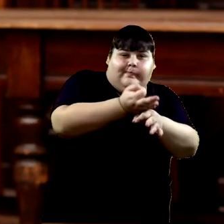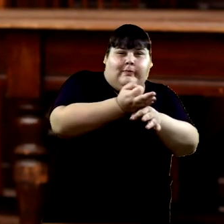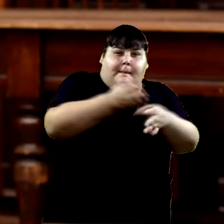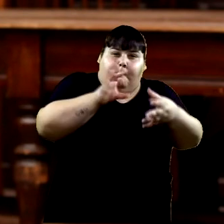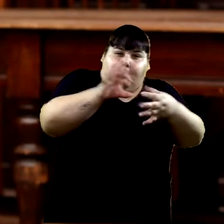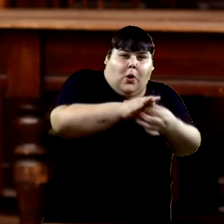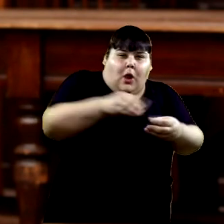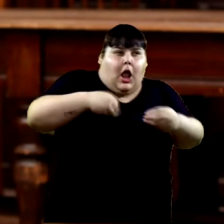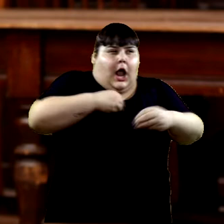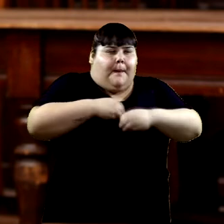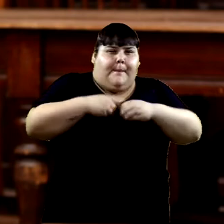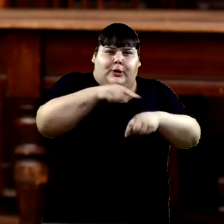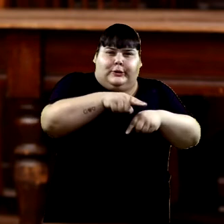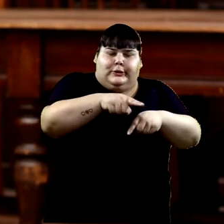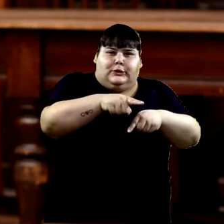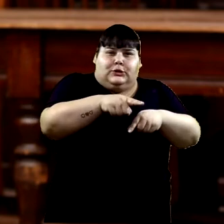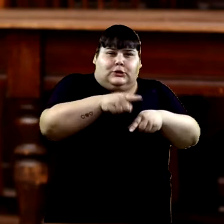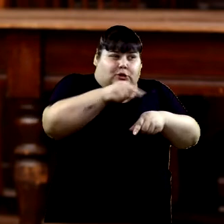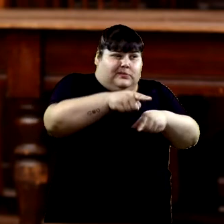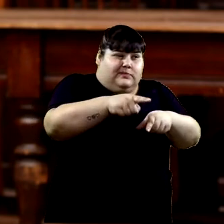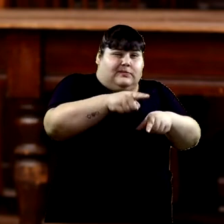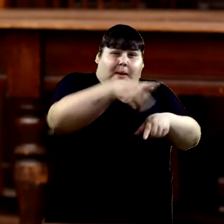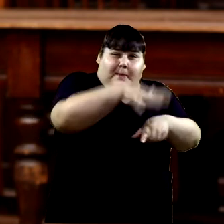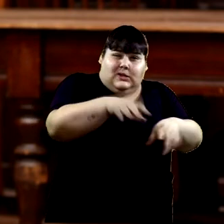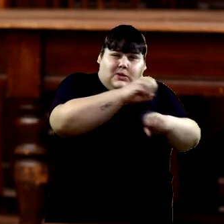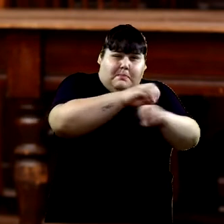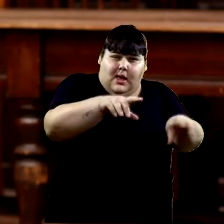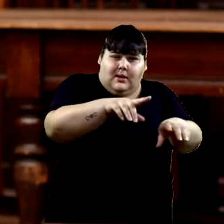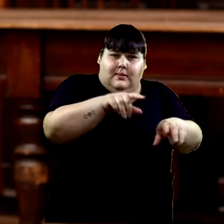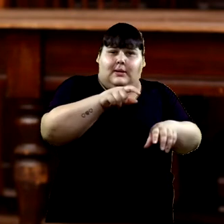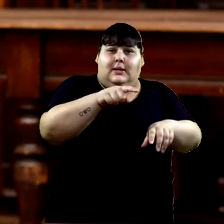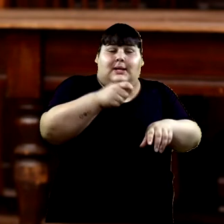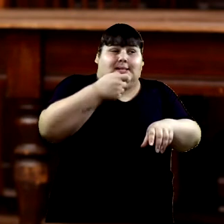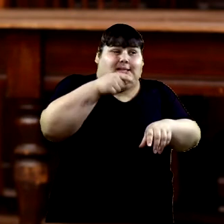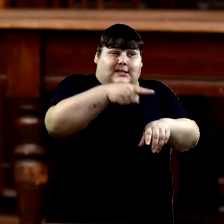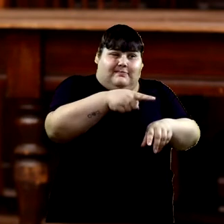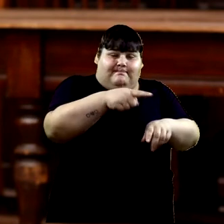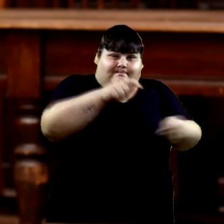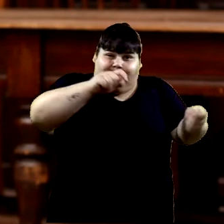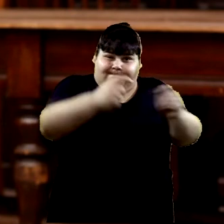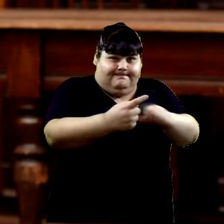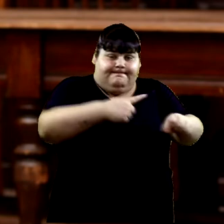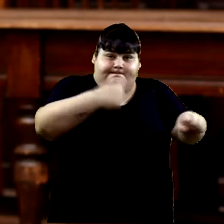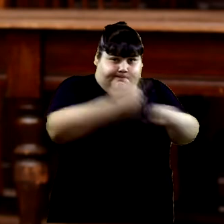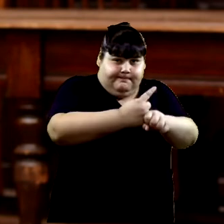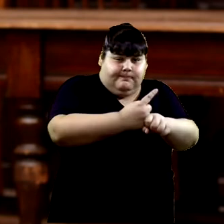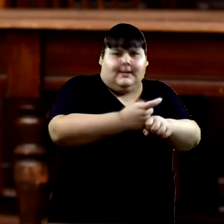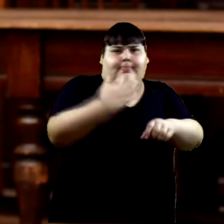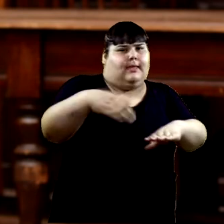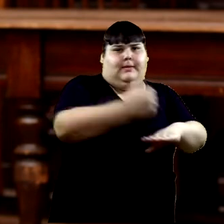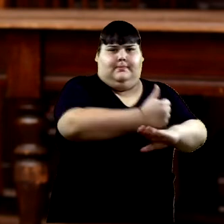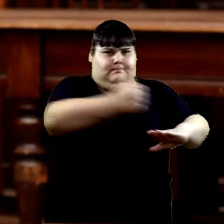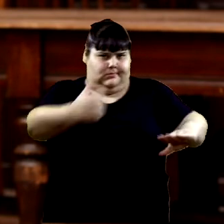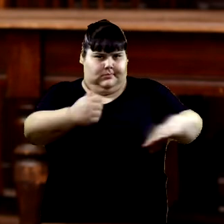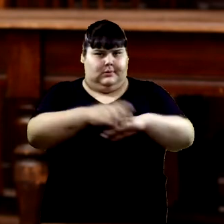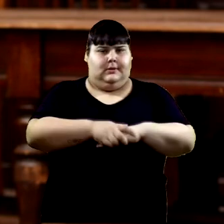tu emocionar para enseñar al otro desde un espacio que no es sano. Si no podés enseñar desde lo sano, tenés